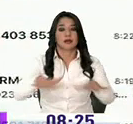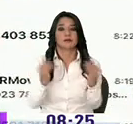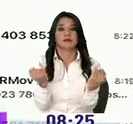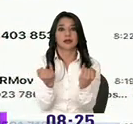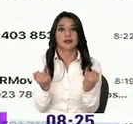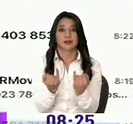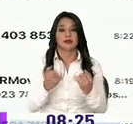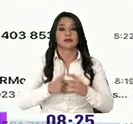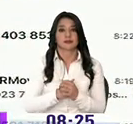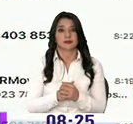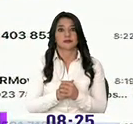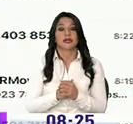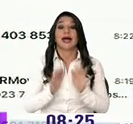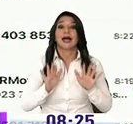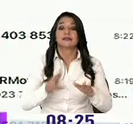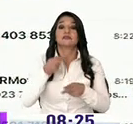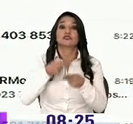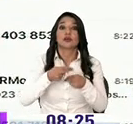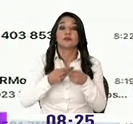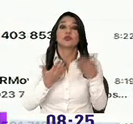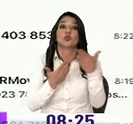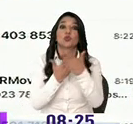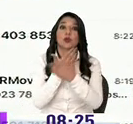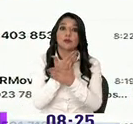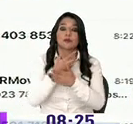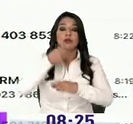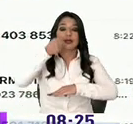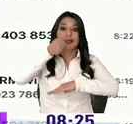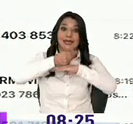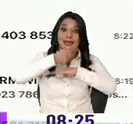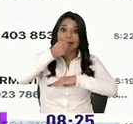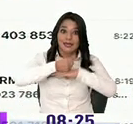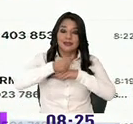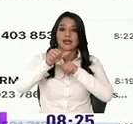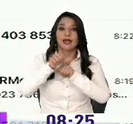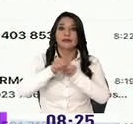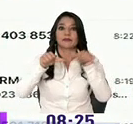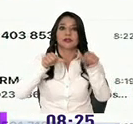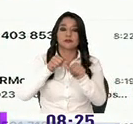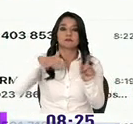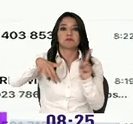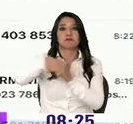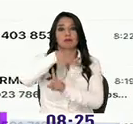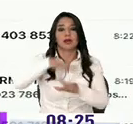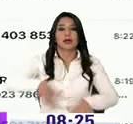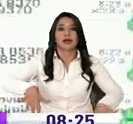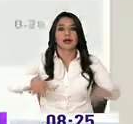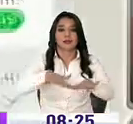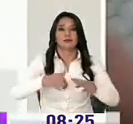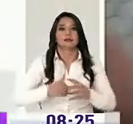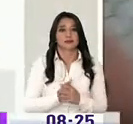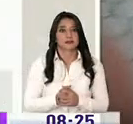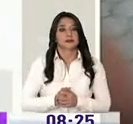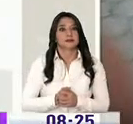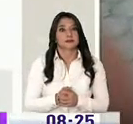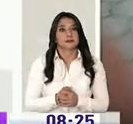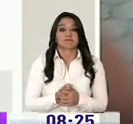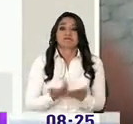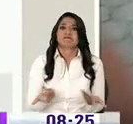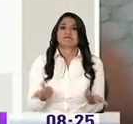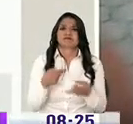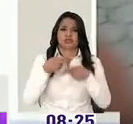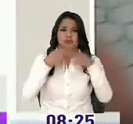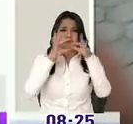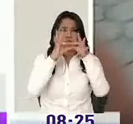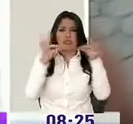una de las gerencias de la MAP, así se llama, por si acaso. Gerencia de Administración de Parques y Espacio Verde. Lindo, ah, ponen los titulazos, ¿no?